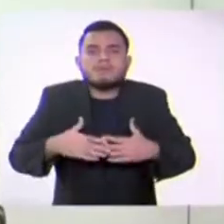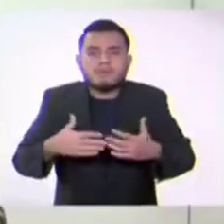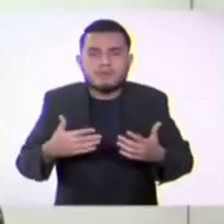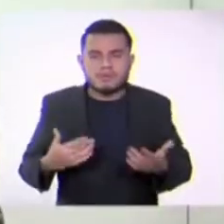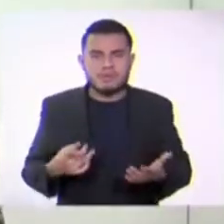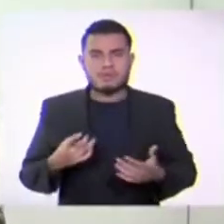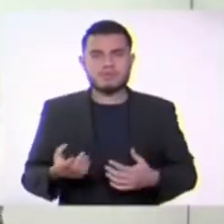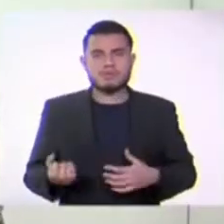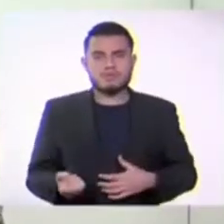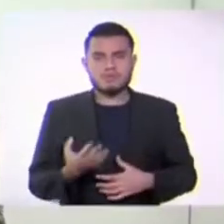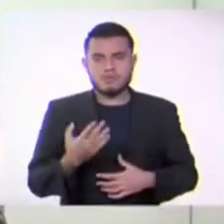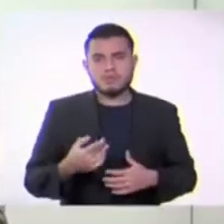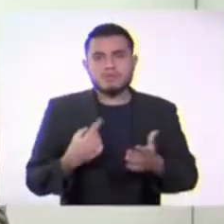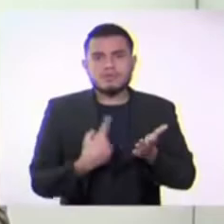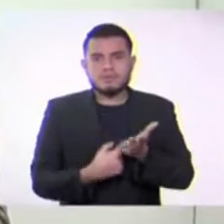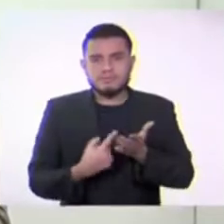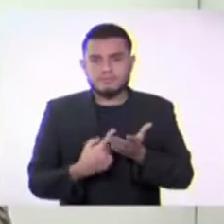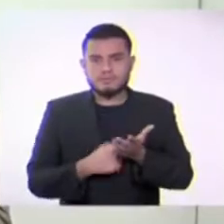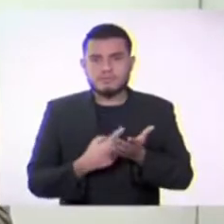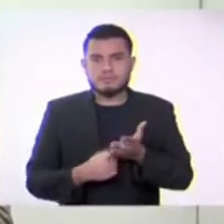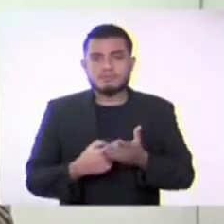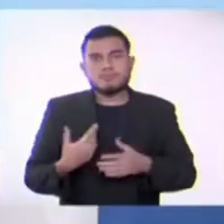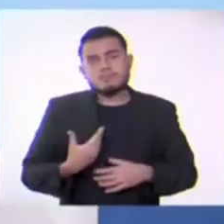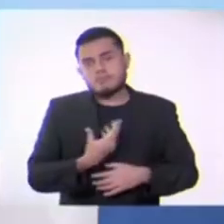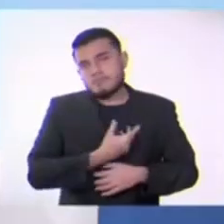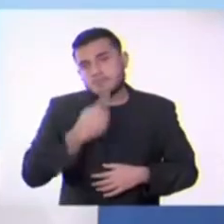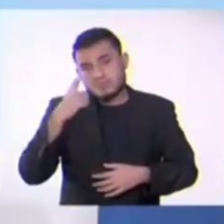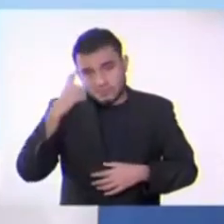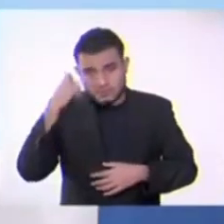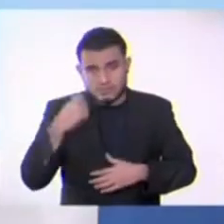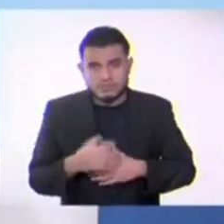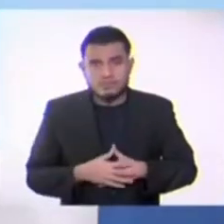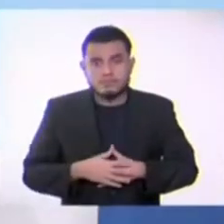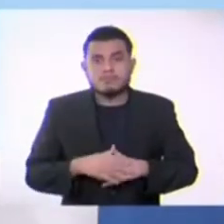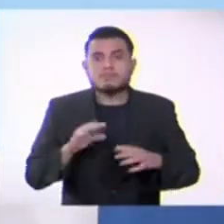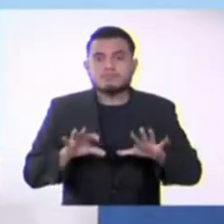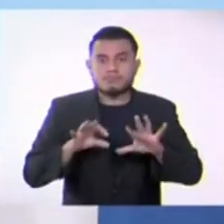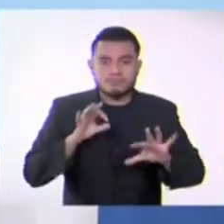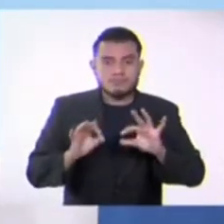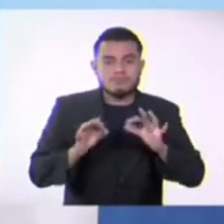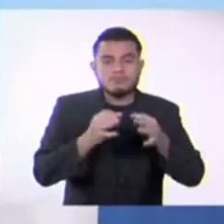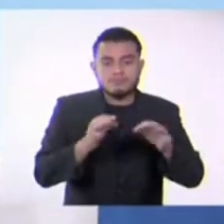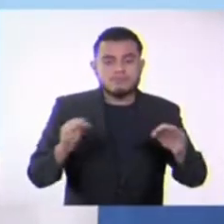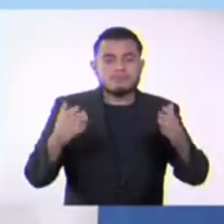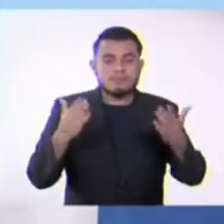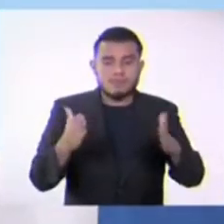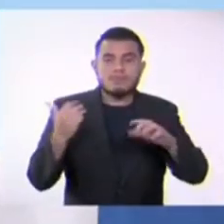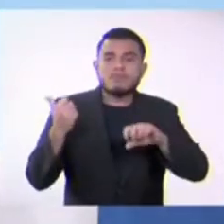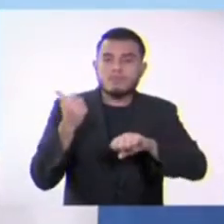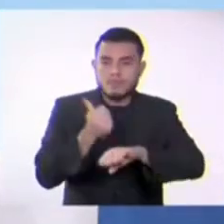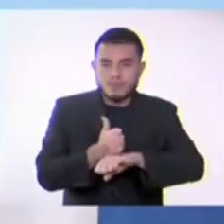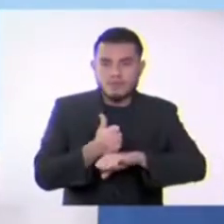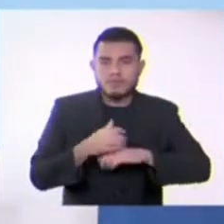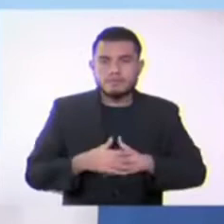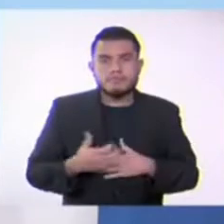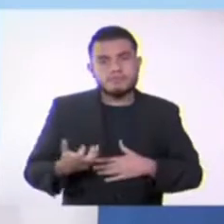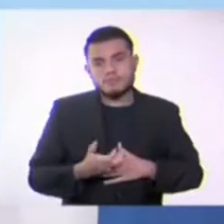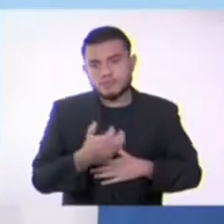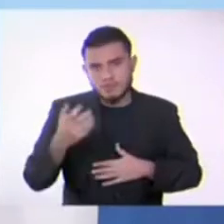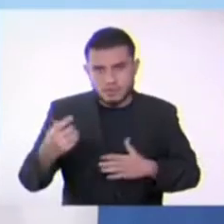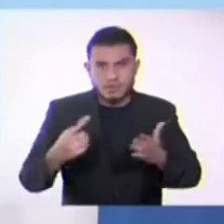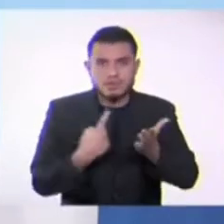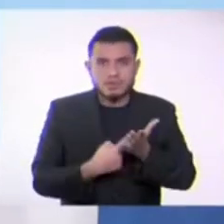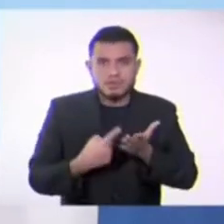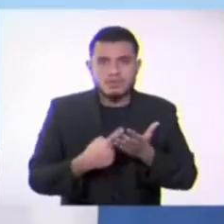nuevos conflictos, Candy? Recordamos alguna frase que hemos establecido. Todo conflicto tiene